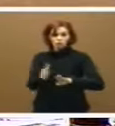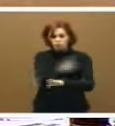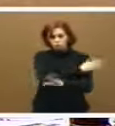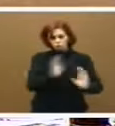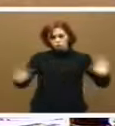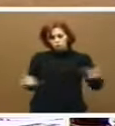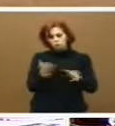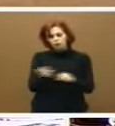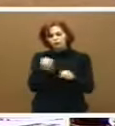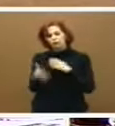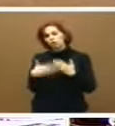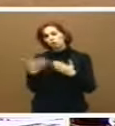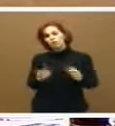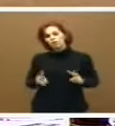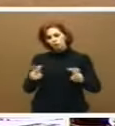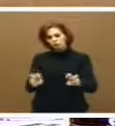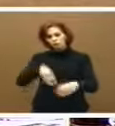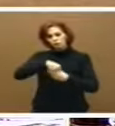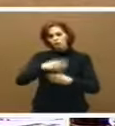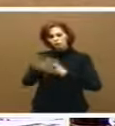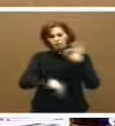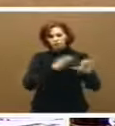grupo de trabajo de innovación creado en la Asamblea de Extremadura.